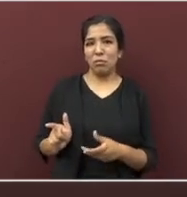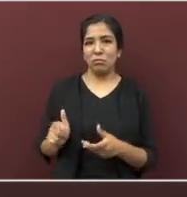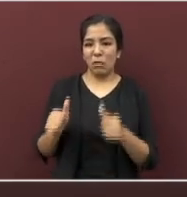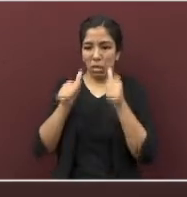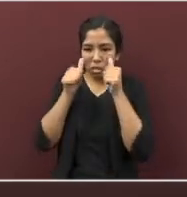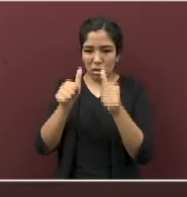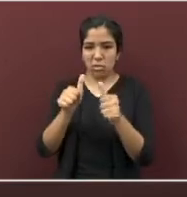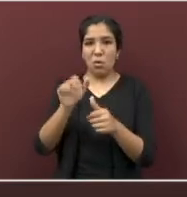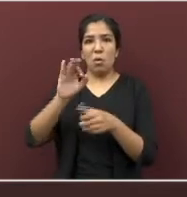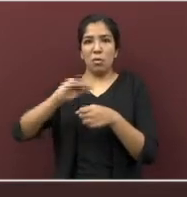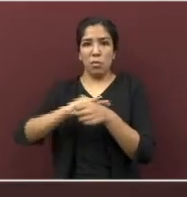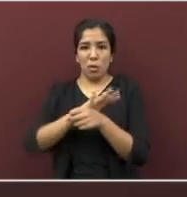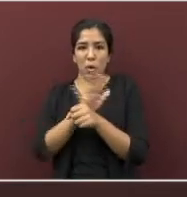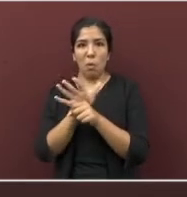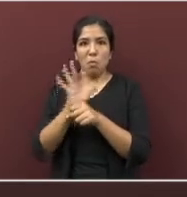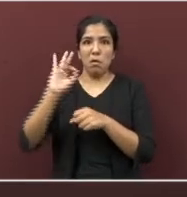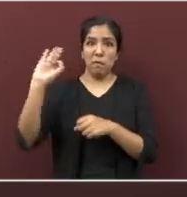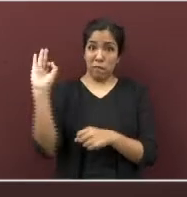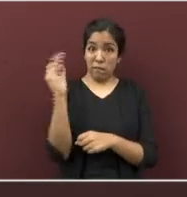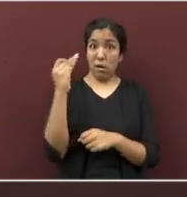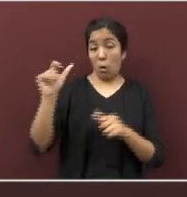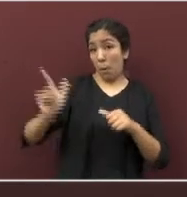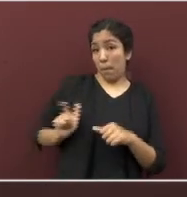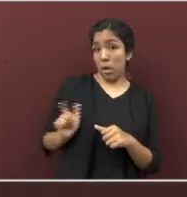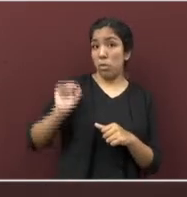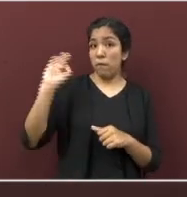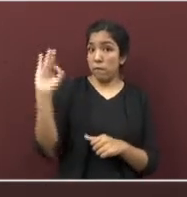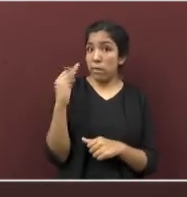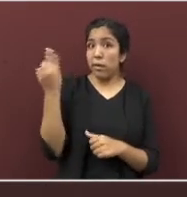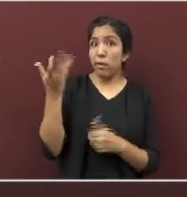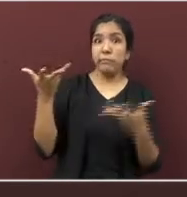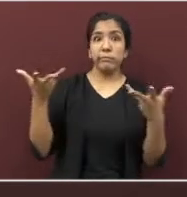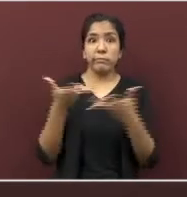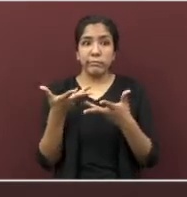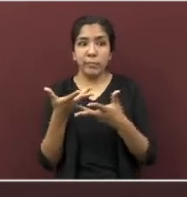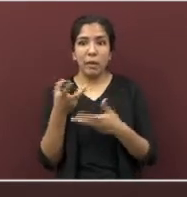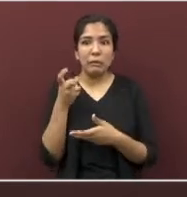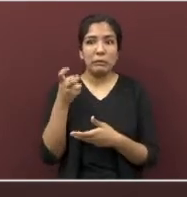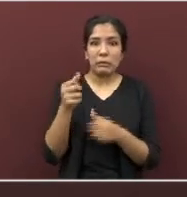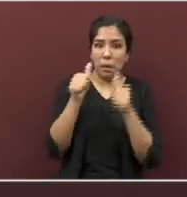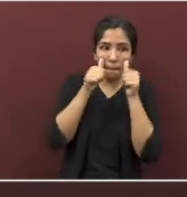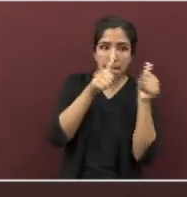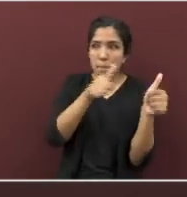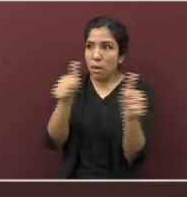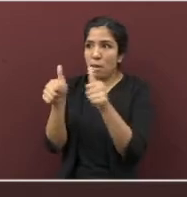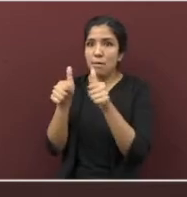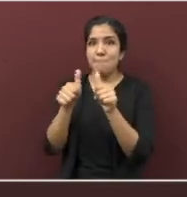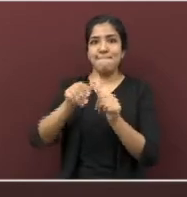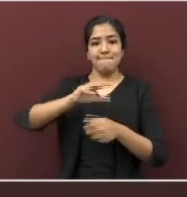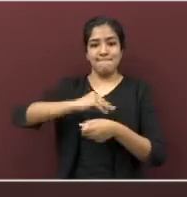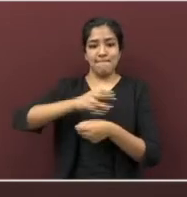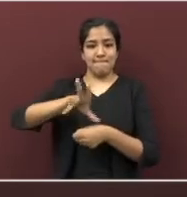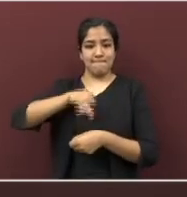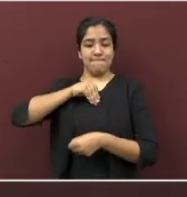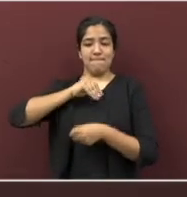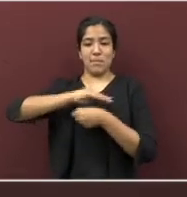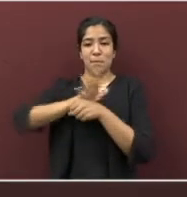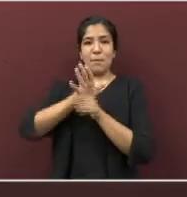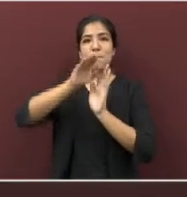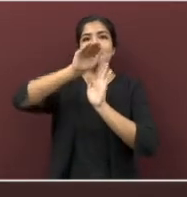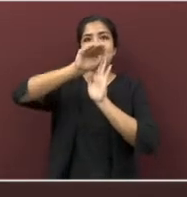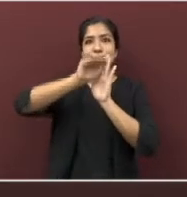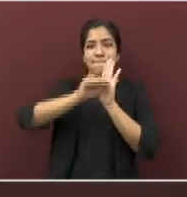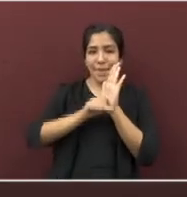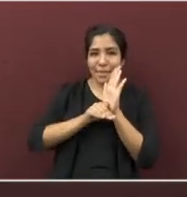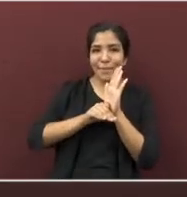supuesto han salvado la vida de cientos de cientos de personas y repito la vacuna llegó a